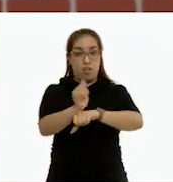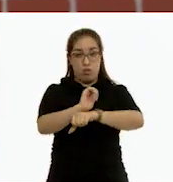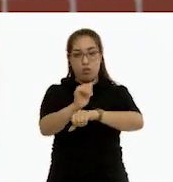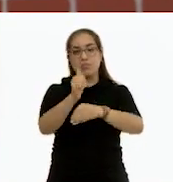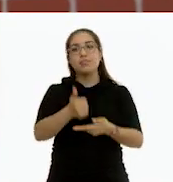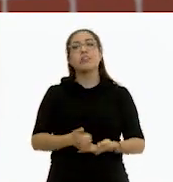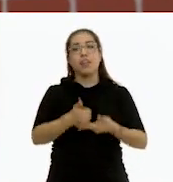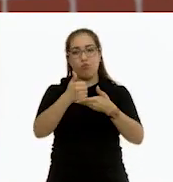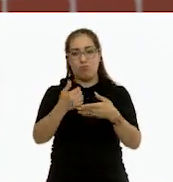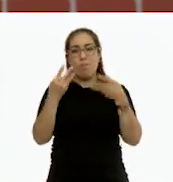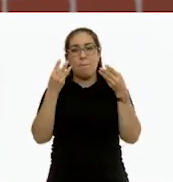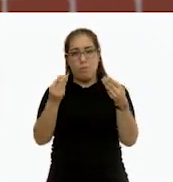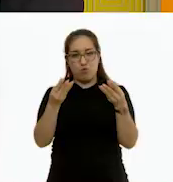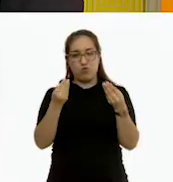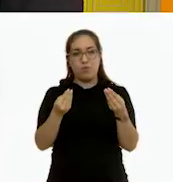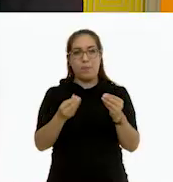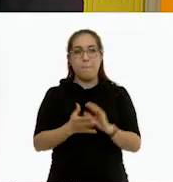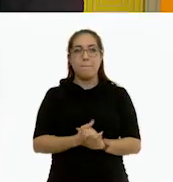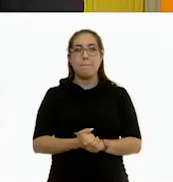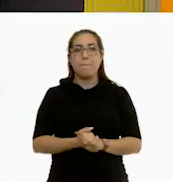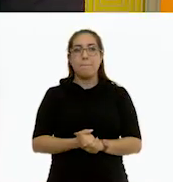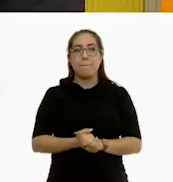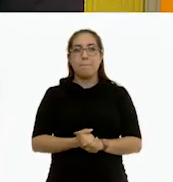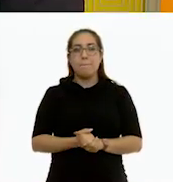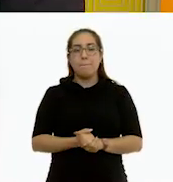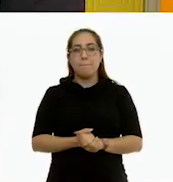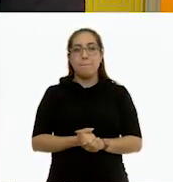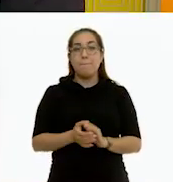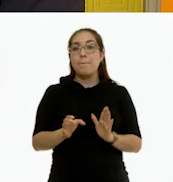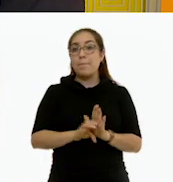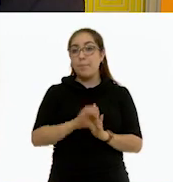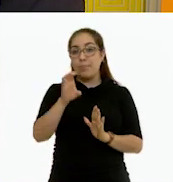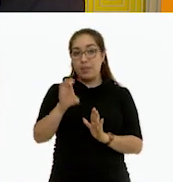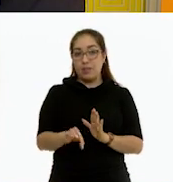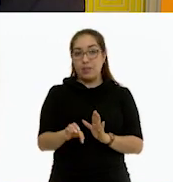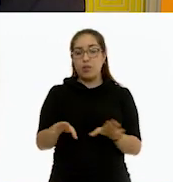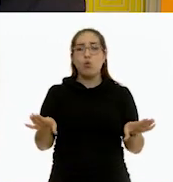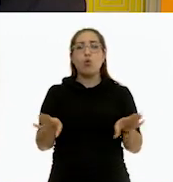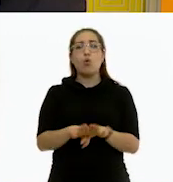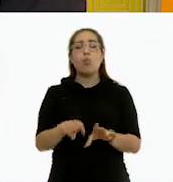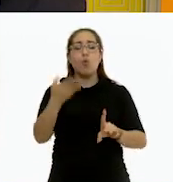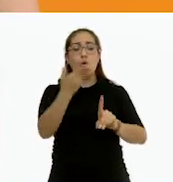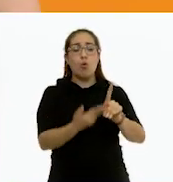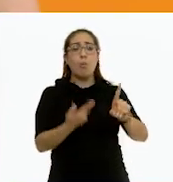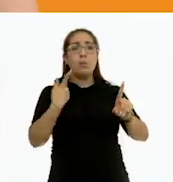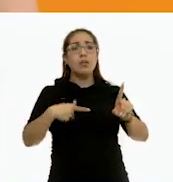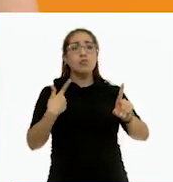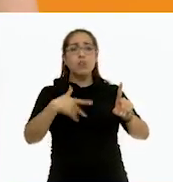ejemplo, cómo deberíamos de representar a alguien triste?